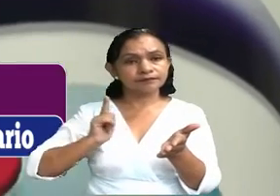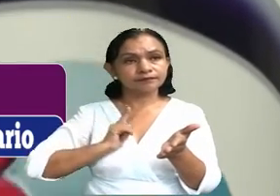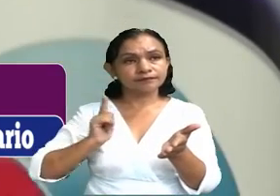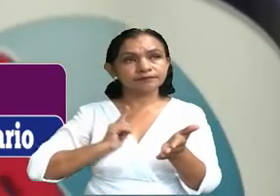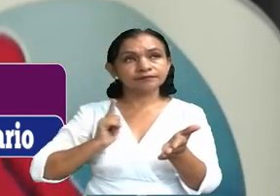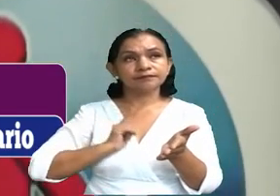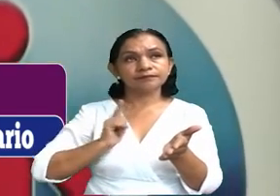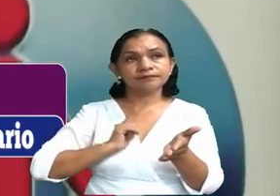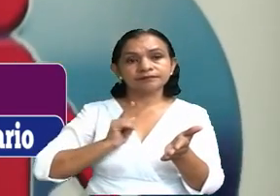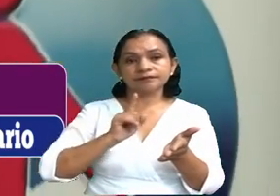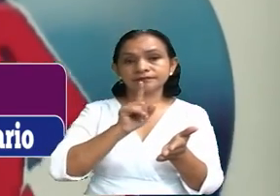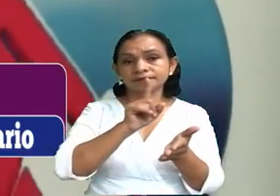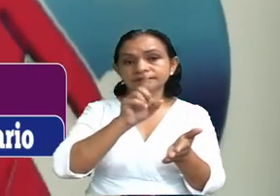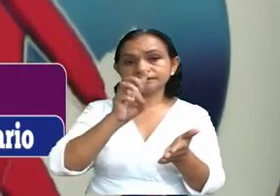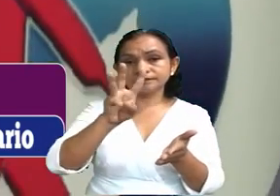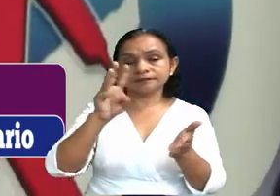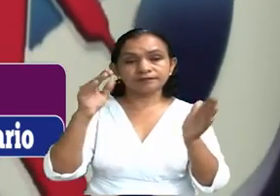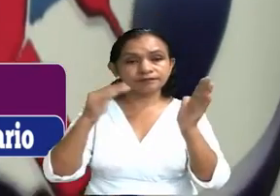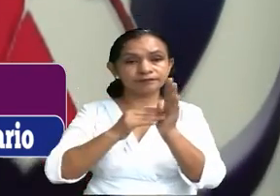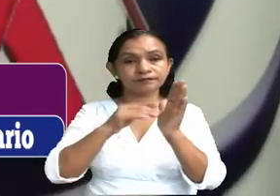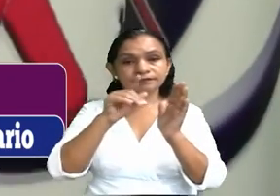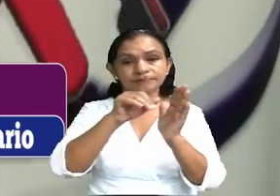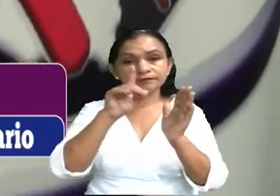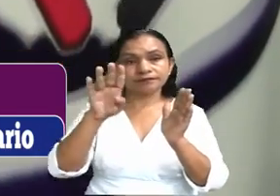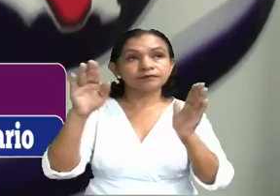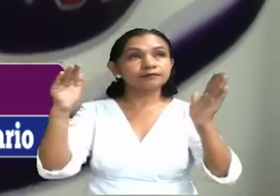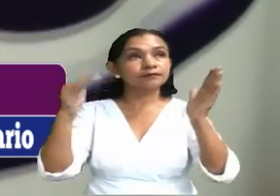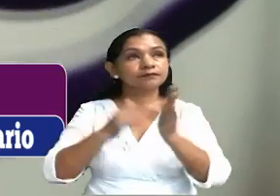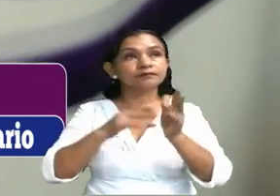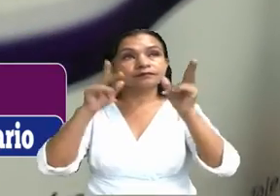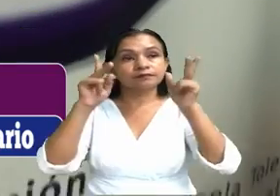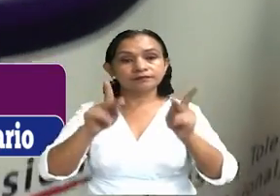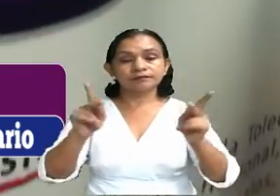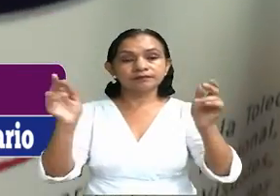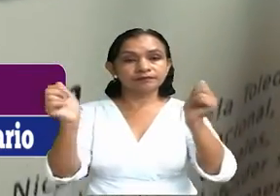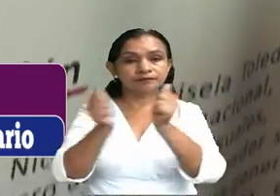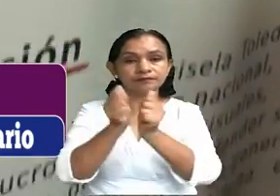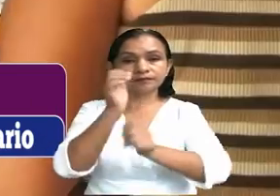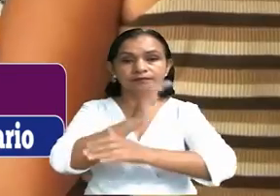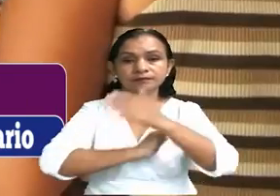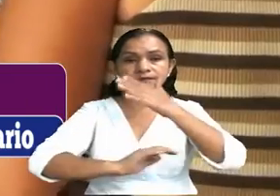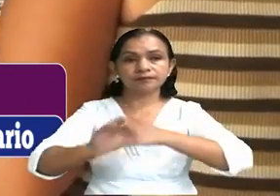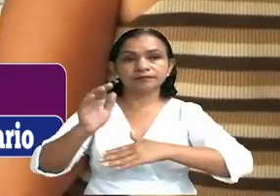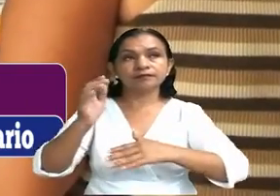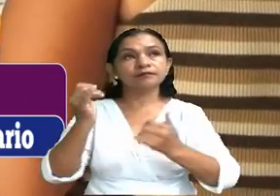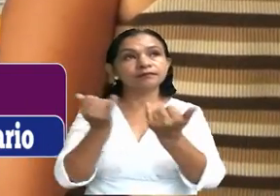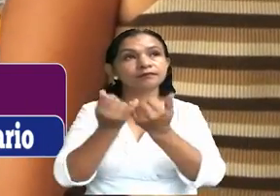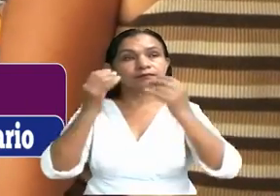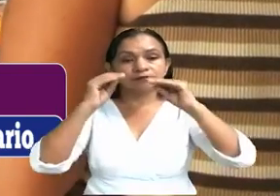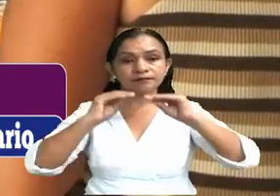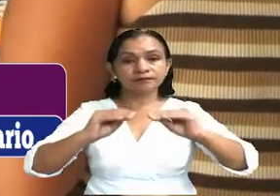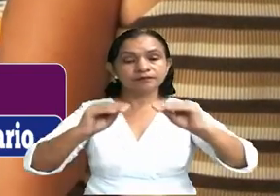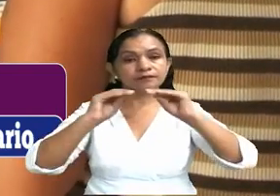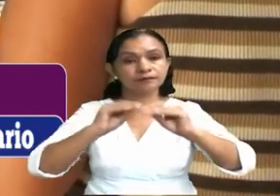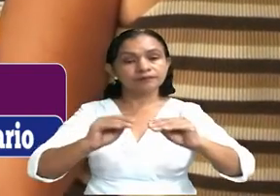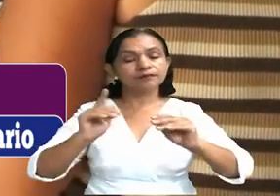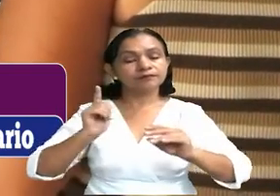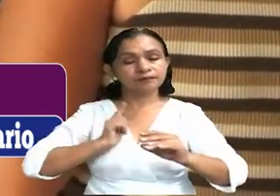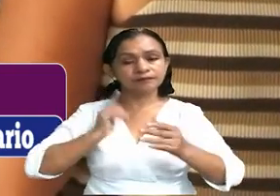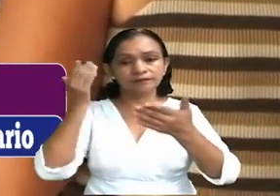aproximadamente entre 13.000 y 14.000 personas con discapacidad ya están incorporados en el sistema educativo.